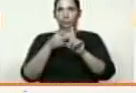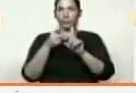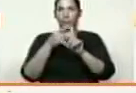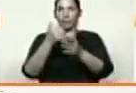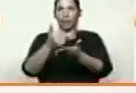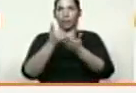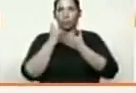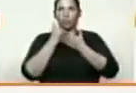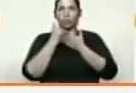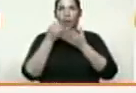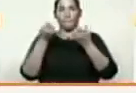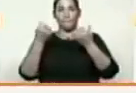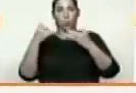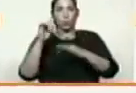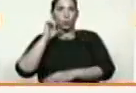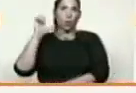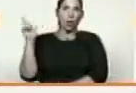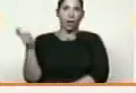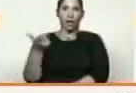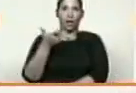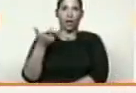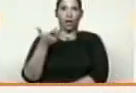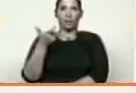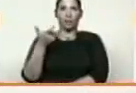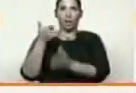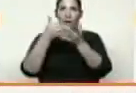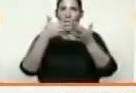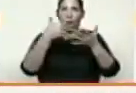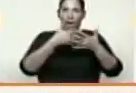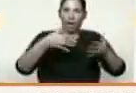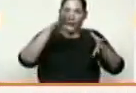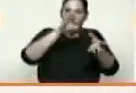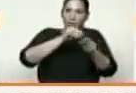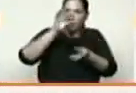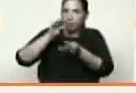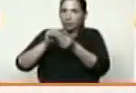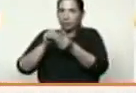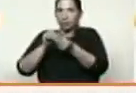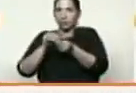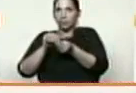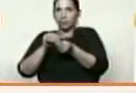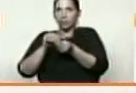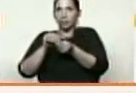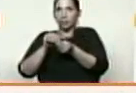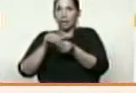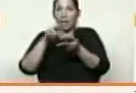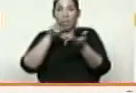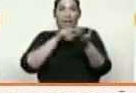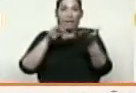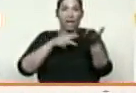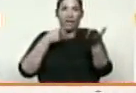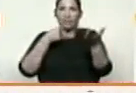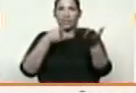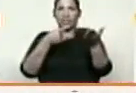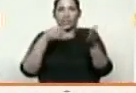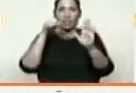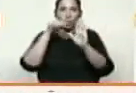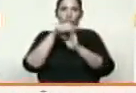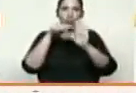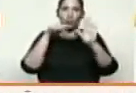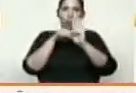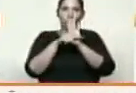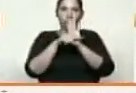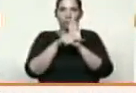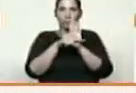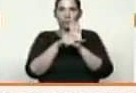mucho Gladys Requena, ese es su tipo de análisis, es leer lo que dice la norma.